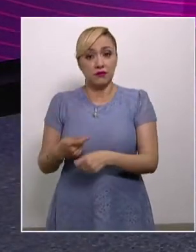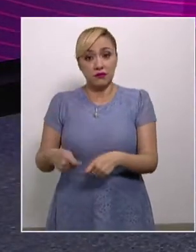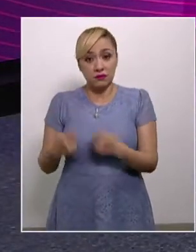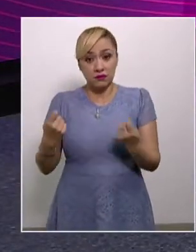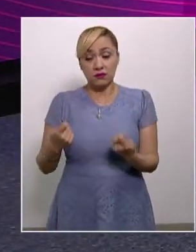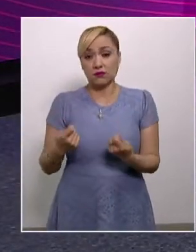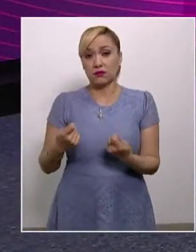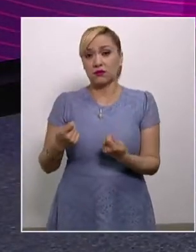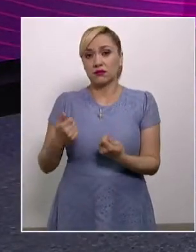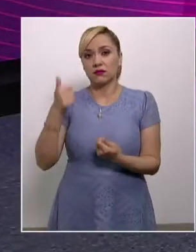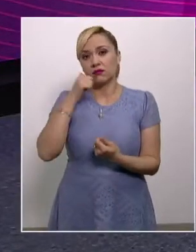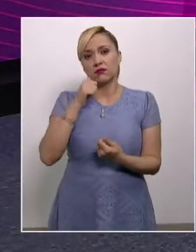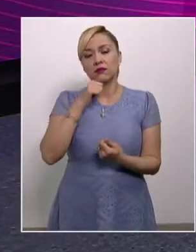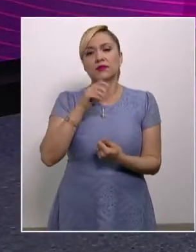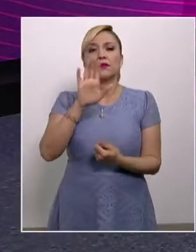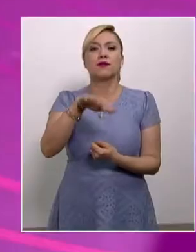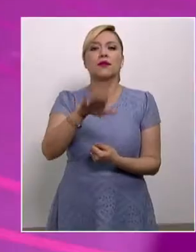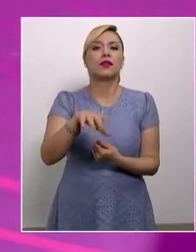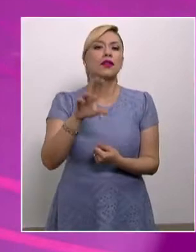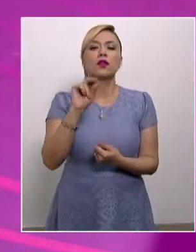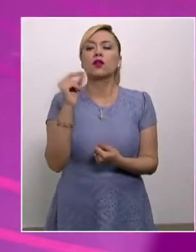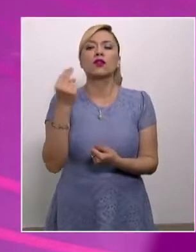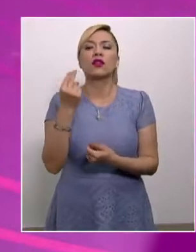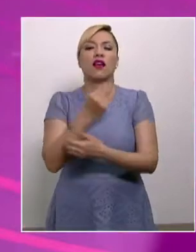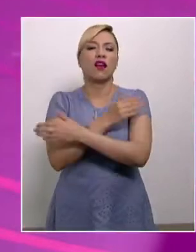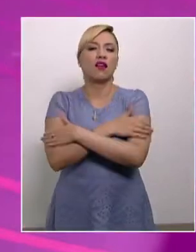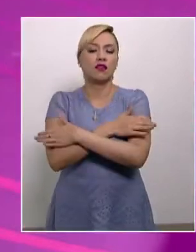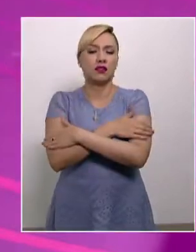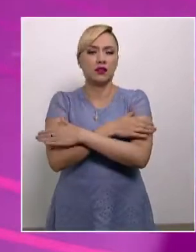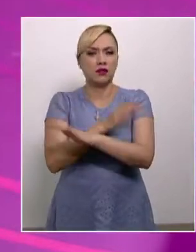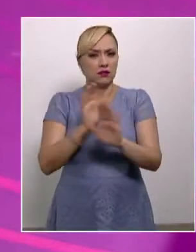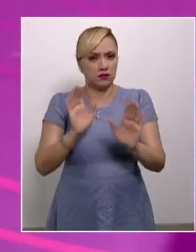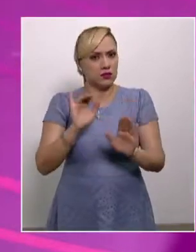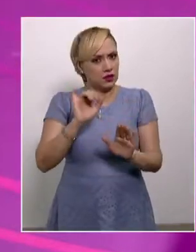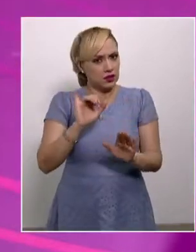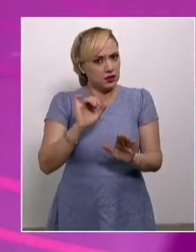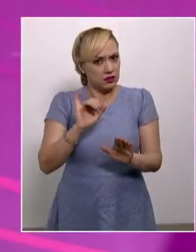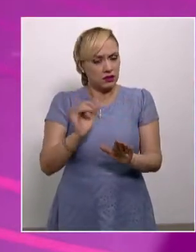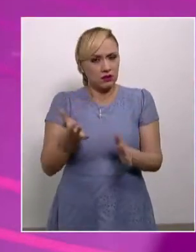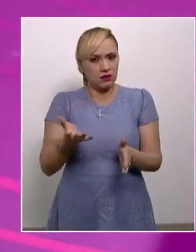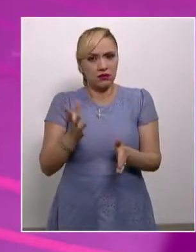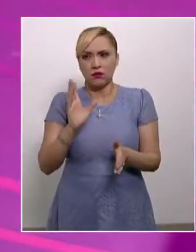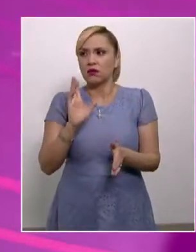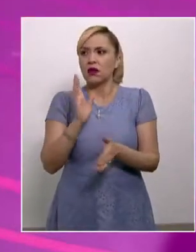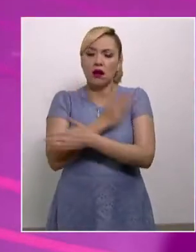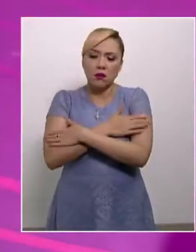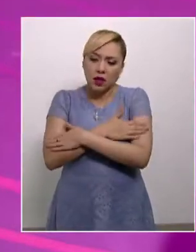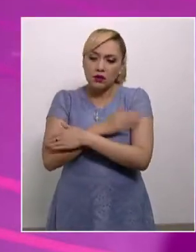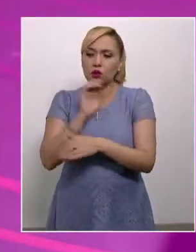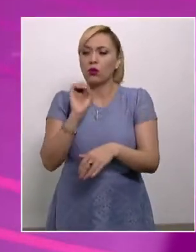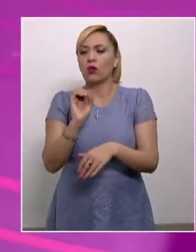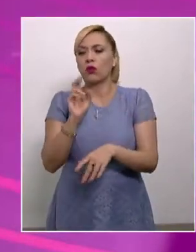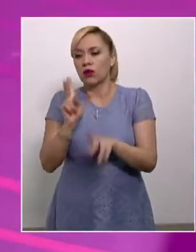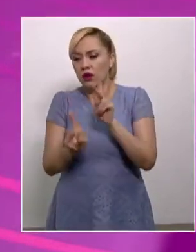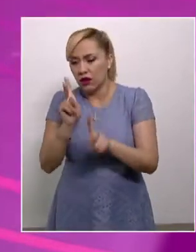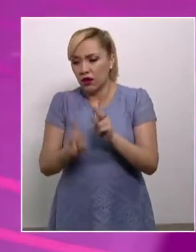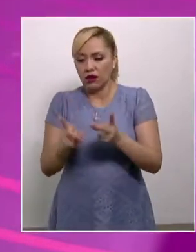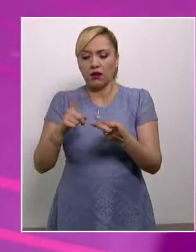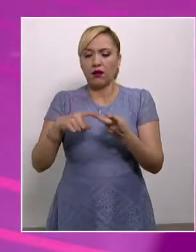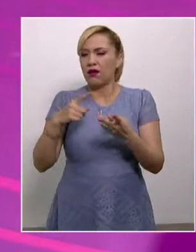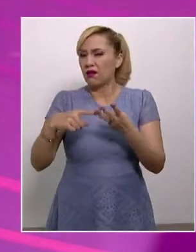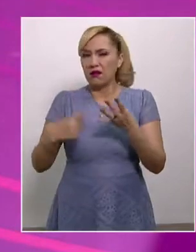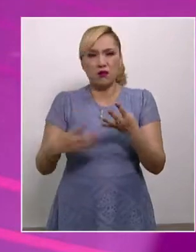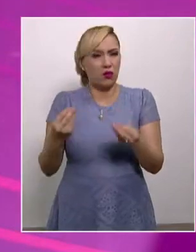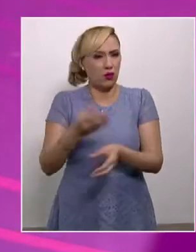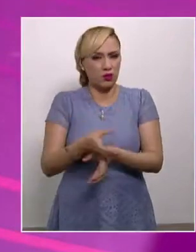primero que les enseñamos, ¿no? O sea, en la onda de no es necesario abrazar, puedes abrazar de otras formas, no física, porque se puede detonar otros elementos.